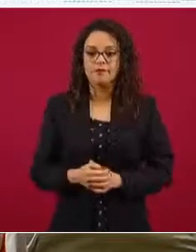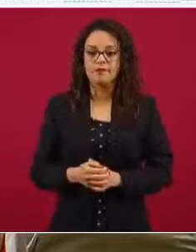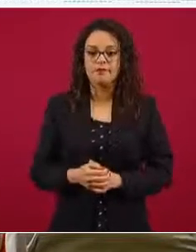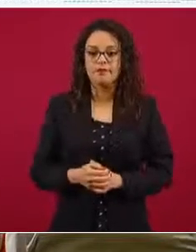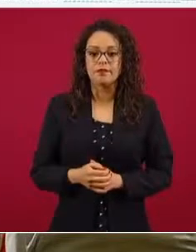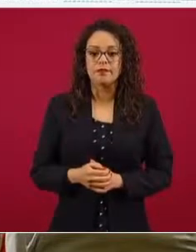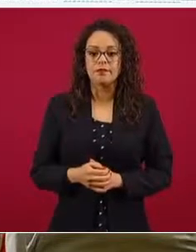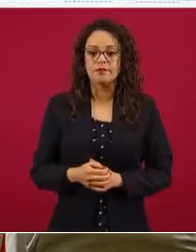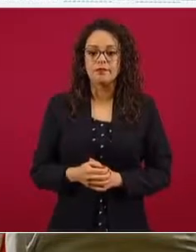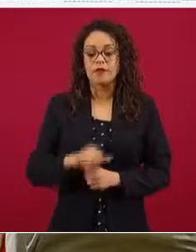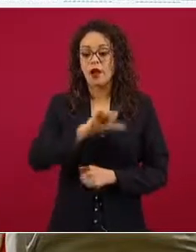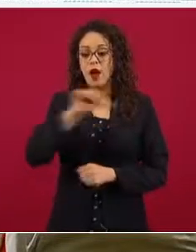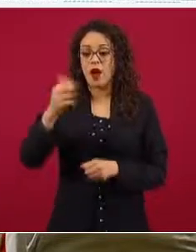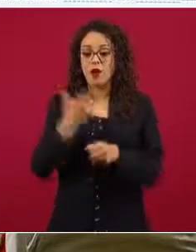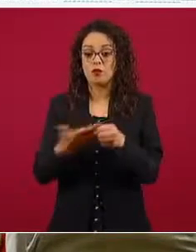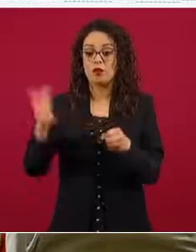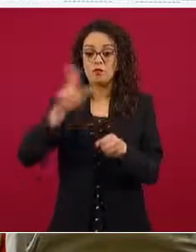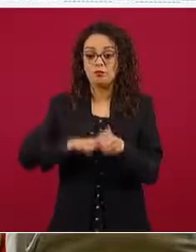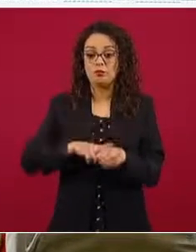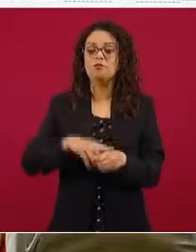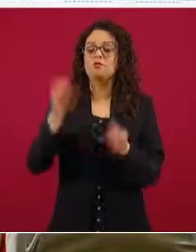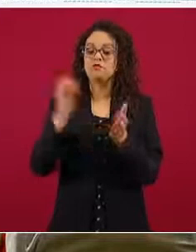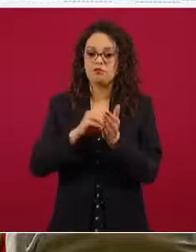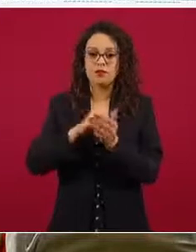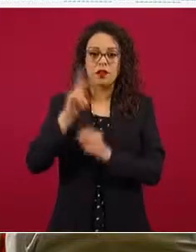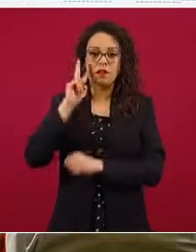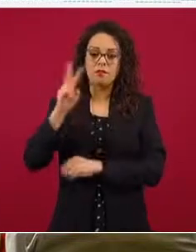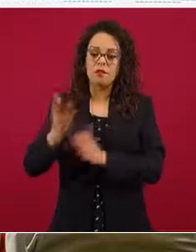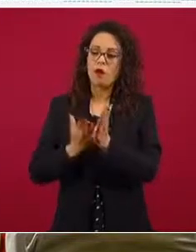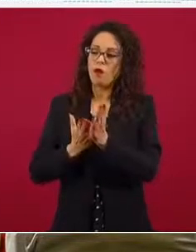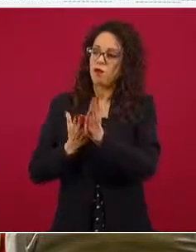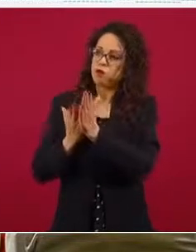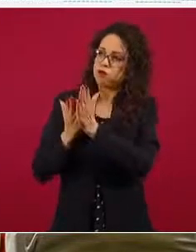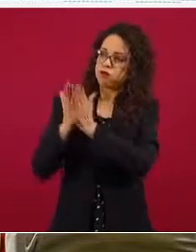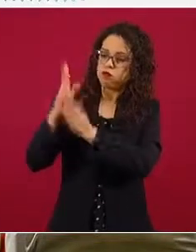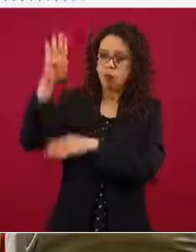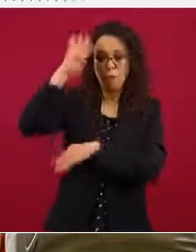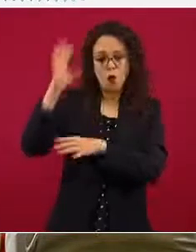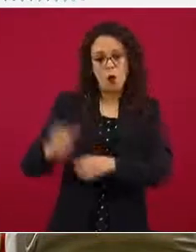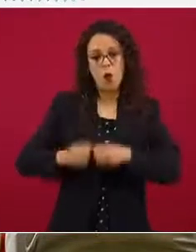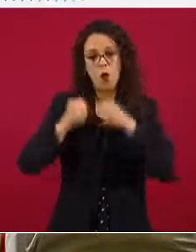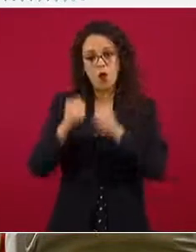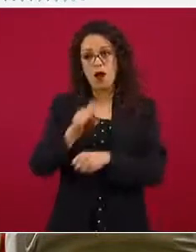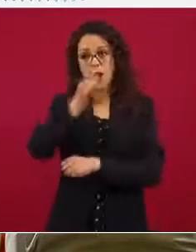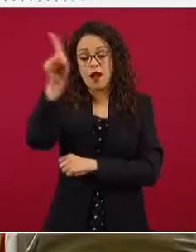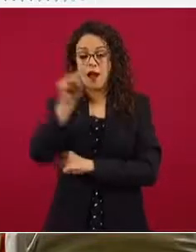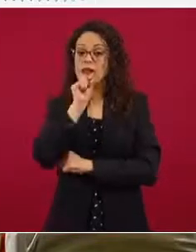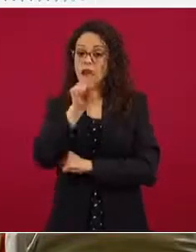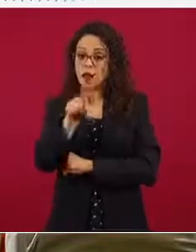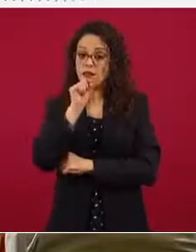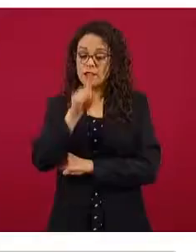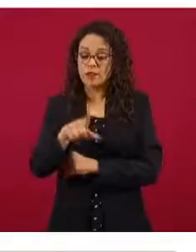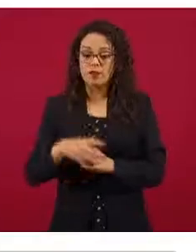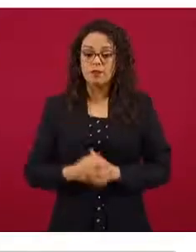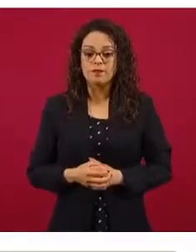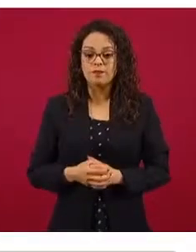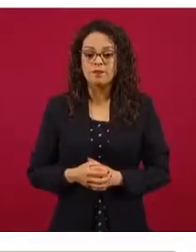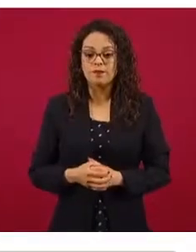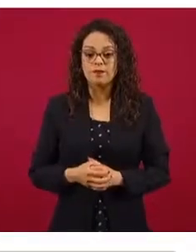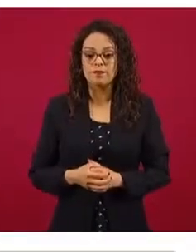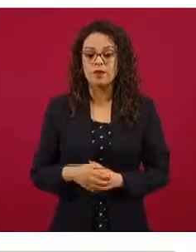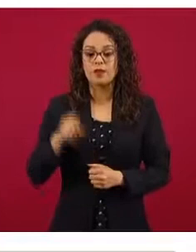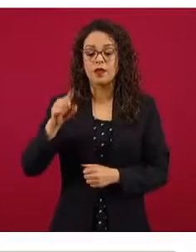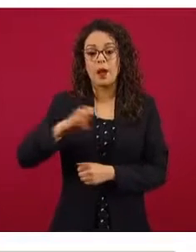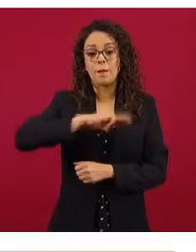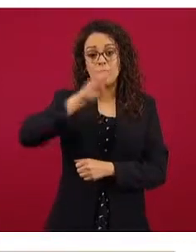tendencia hospitalaria, todavía una fase de incremento en Jalisco. La siguiente. El Estado de Michoacán,